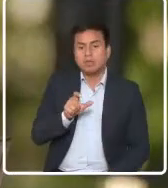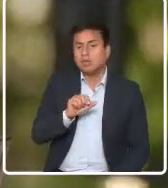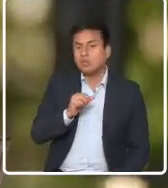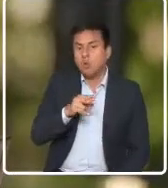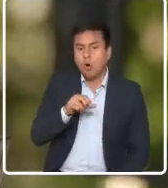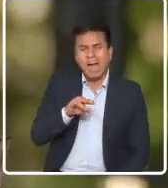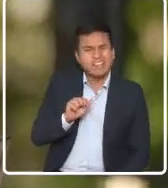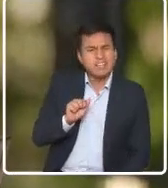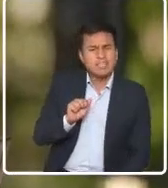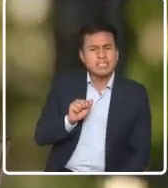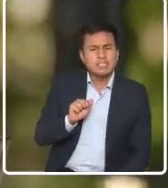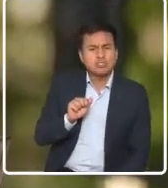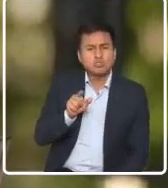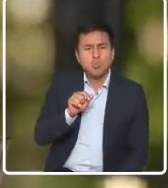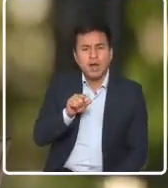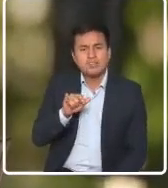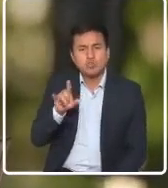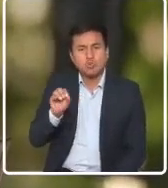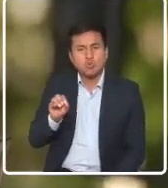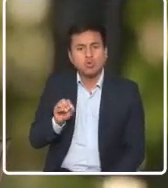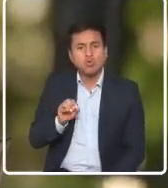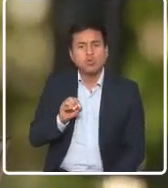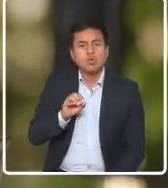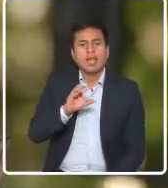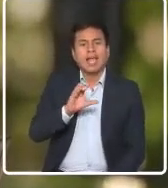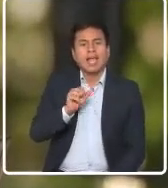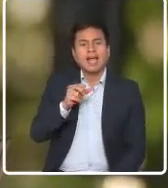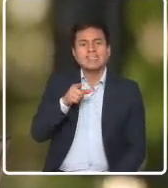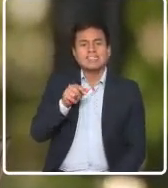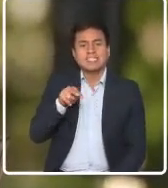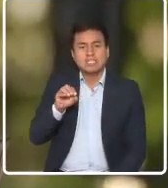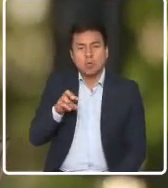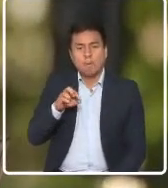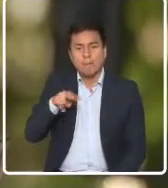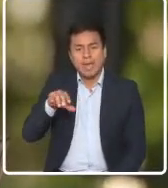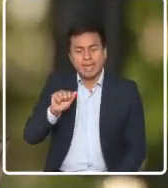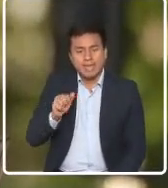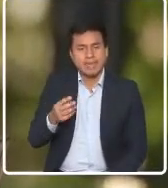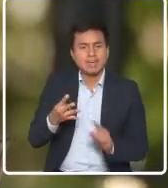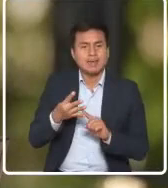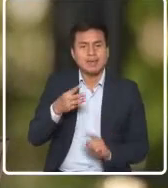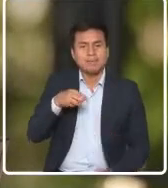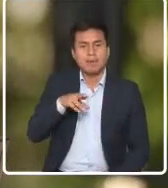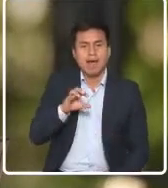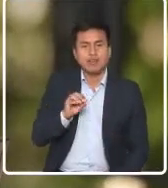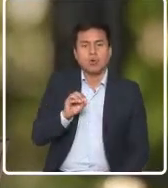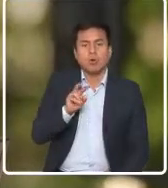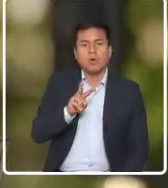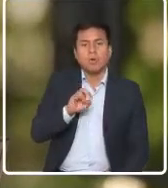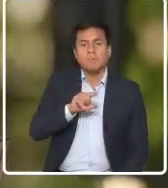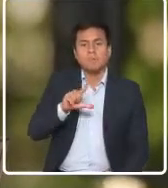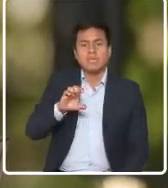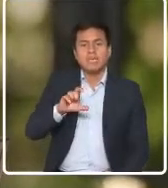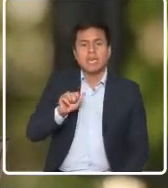Giovanni Suazo Suazo, Jorge Cancino Peña, Mario Villegas